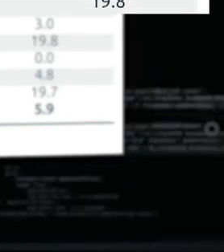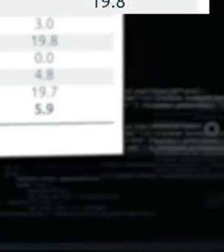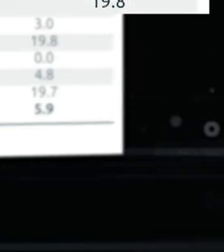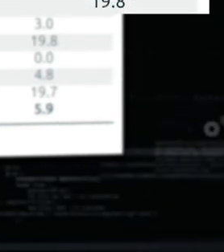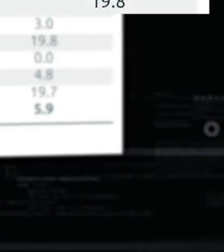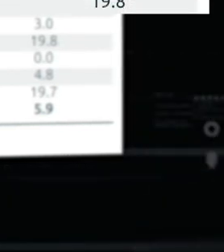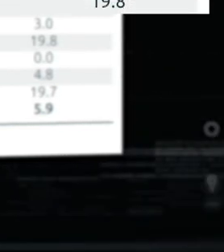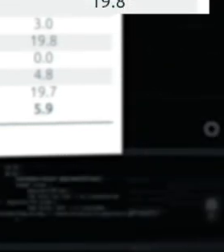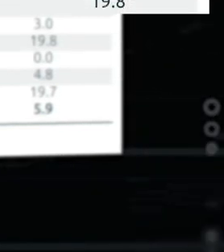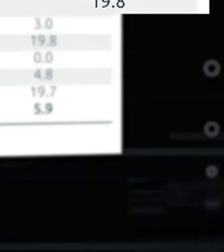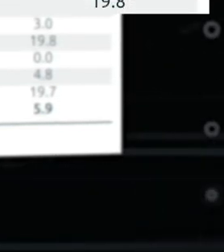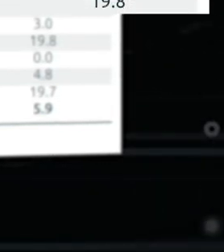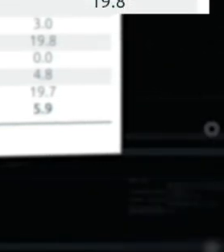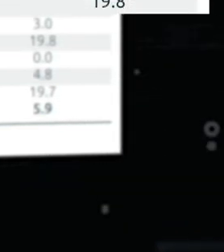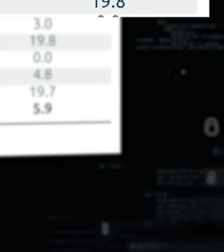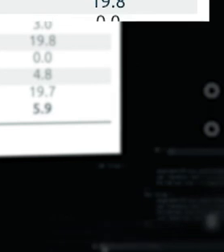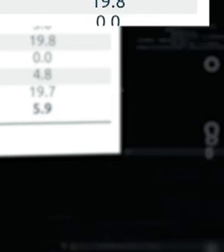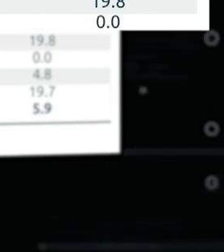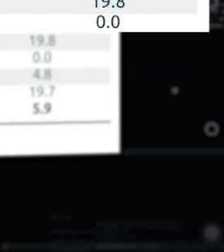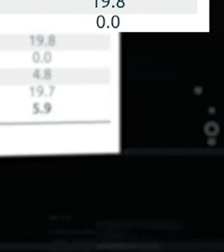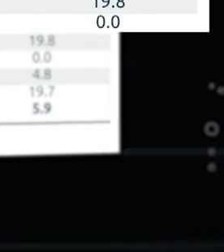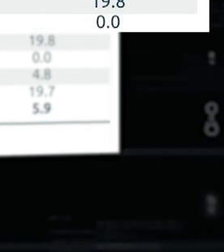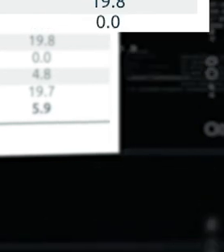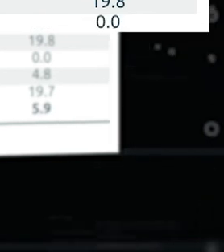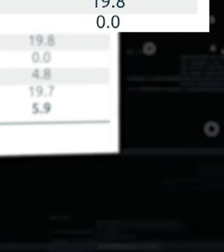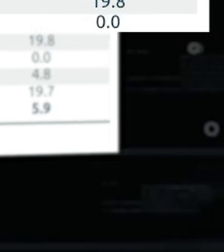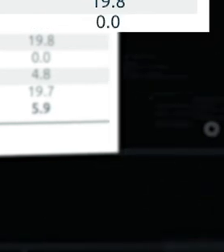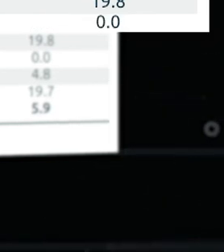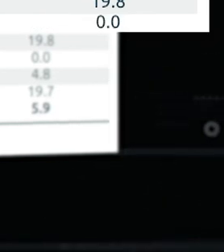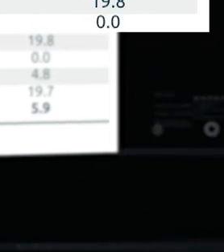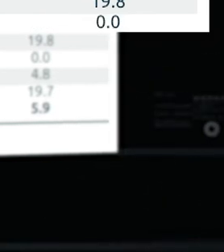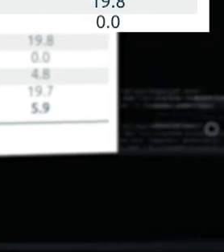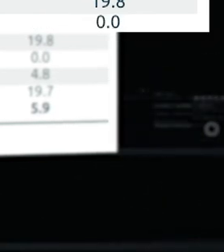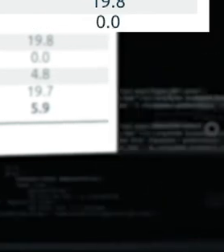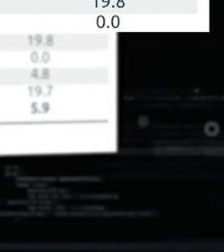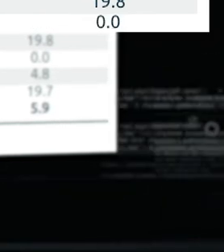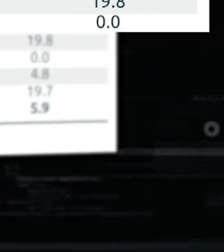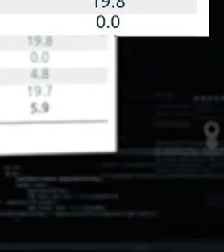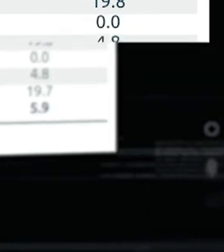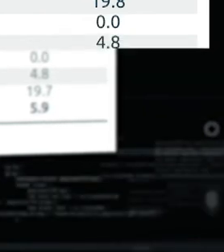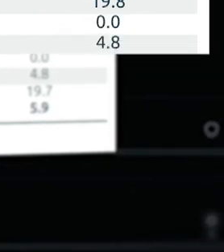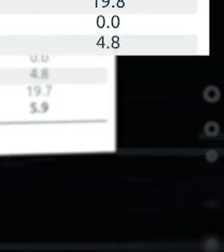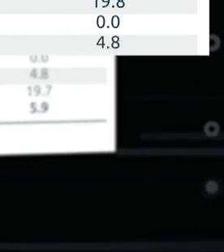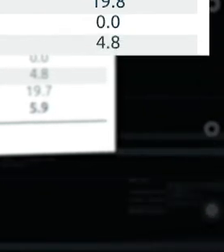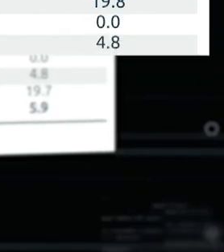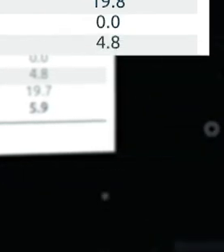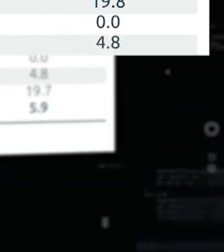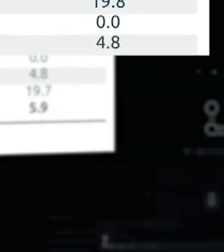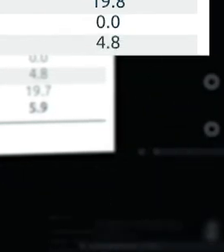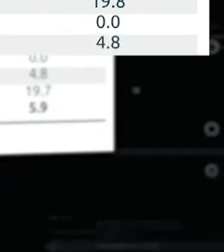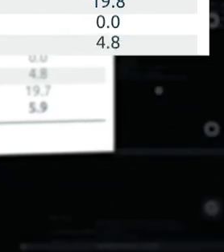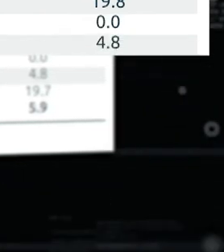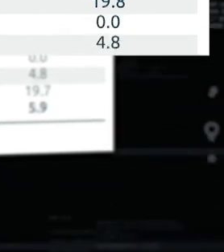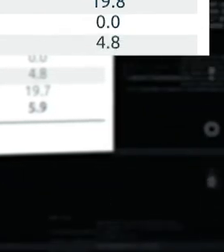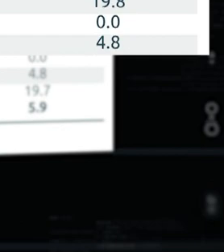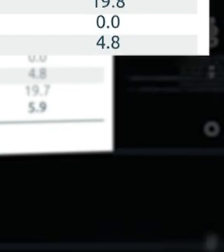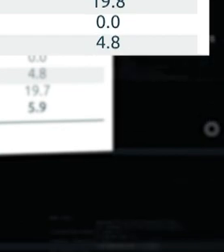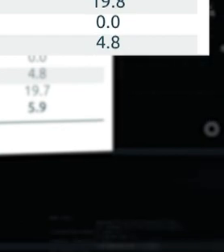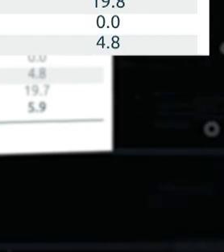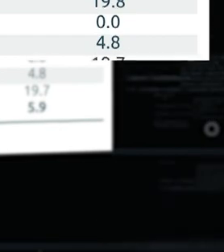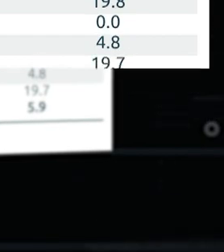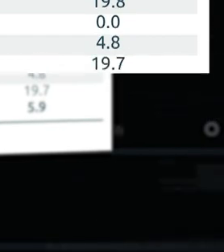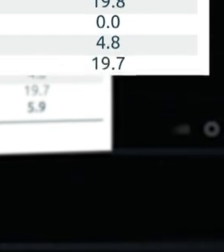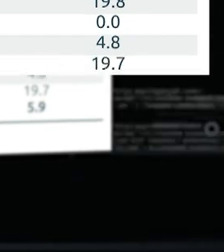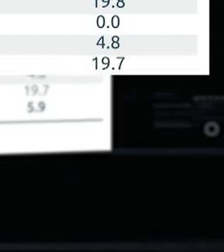los Servicios de Salud, 65 mil millones de aportaciones de Seguridad Social, 8 mil millones de la Sedena y 3